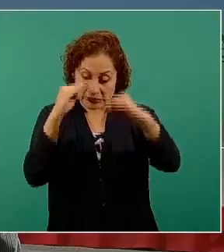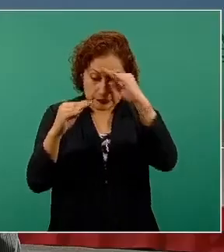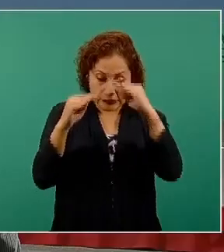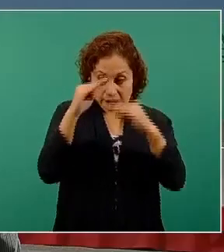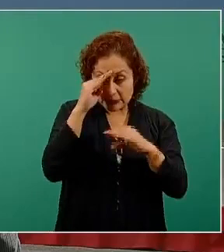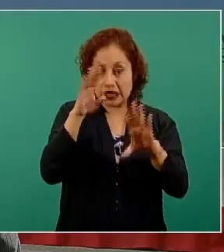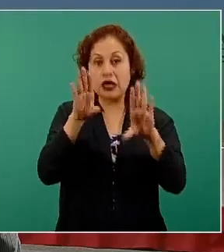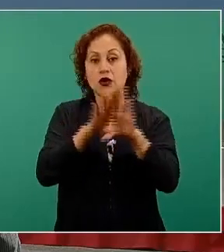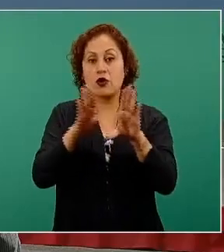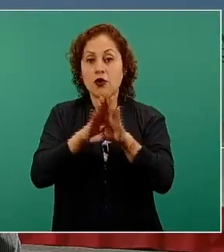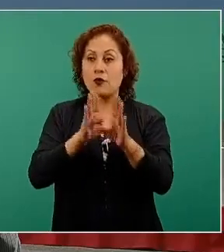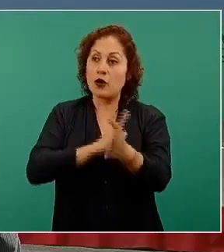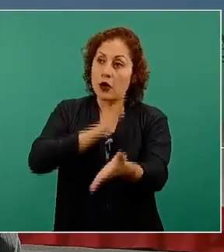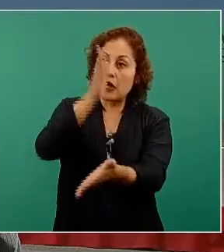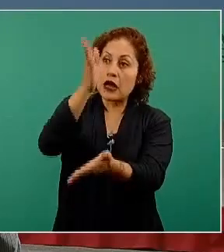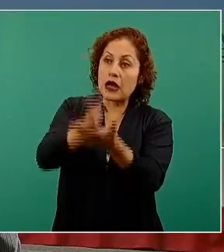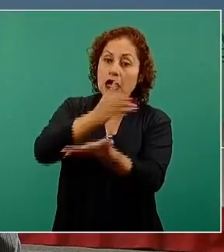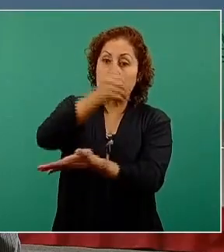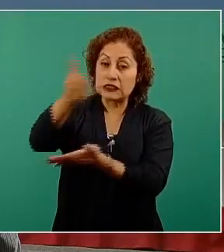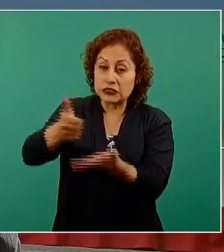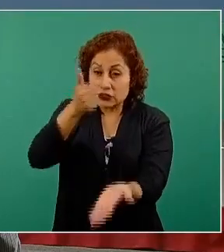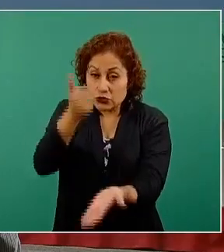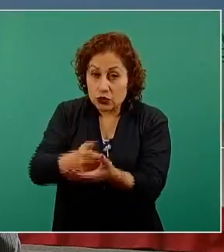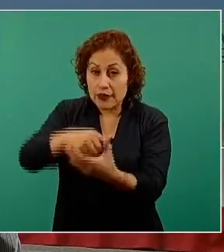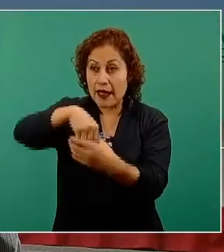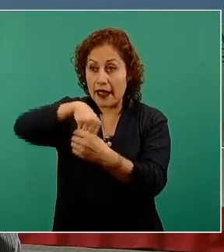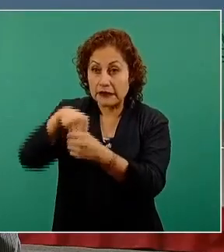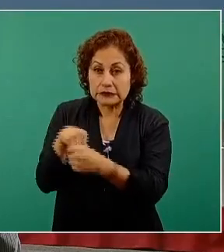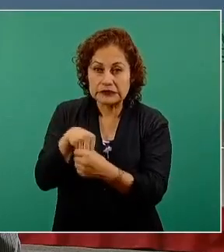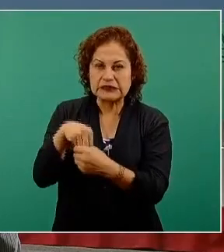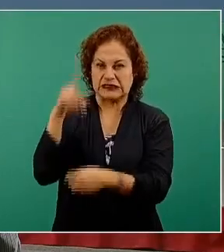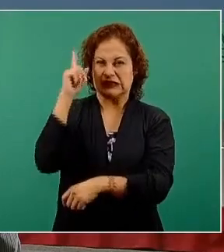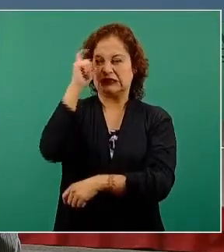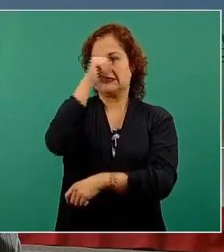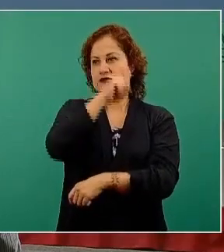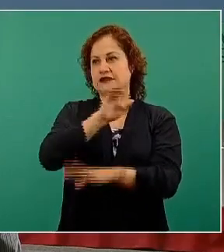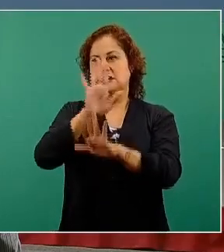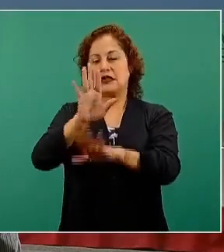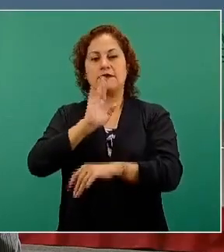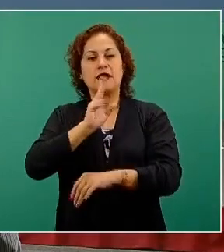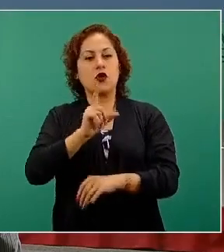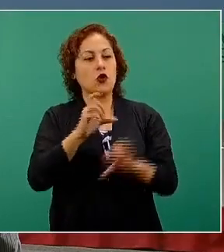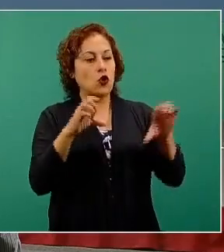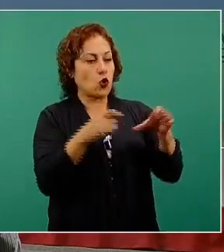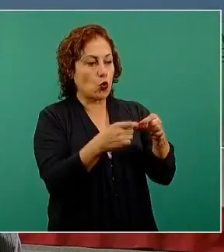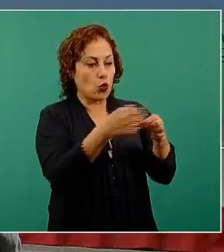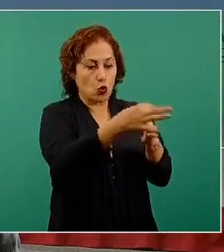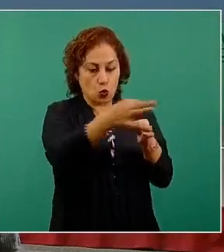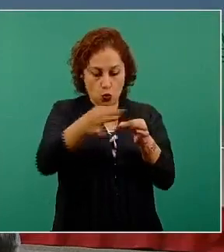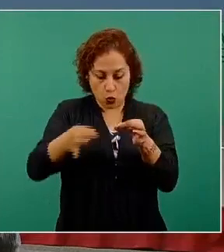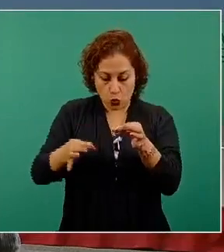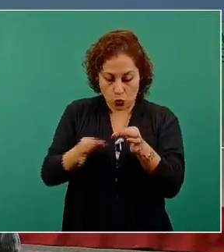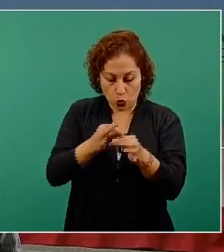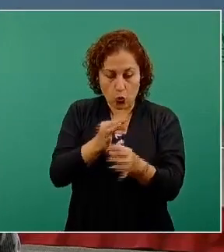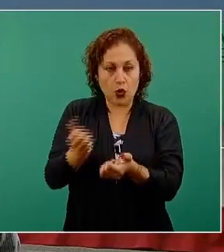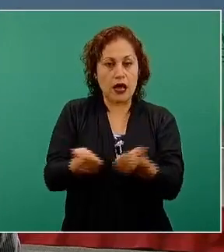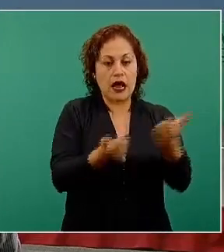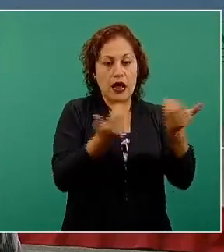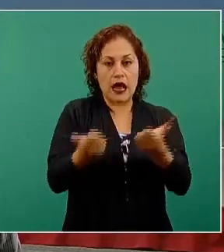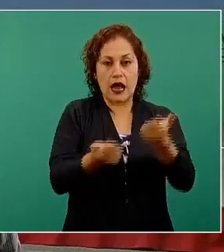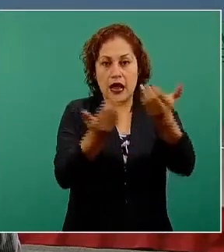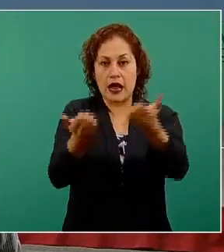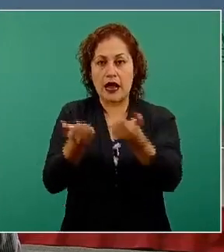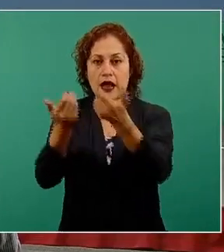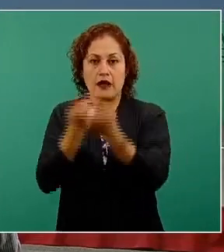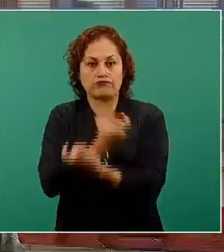un municipio altamente poblado. Entonces estamos ya prontos y esperemos que con los envíos pronto estaremos llegando